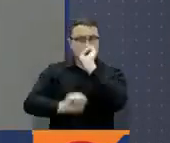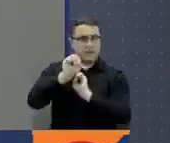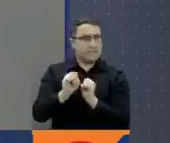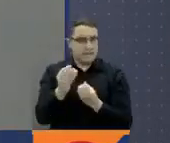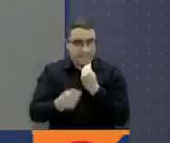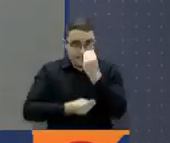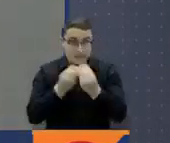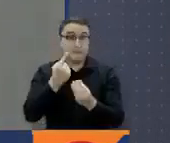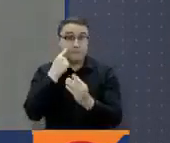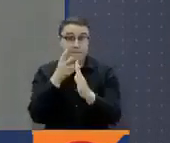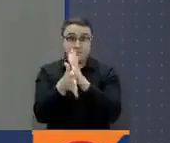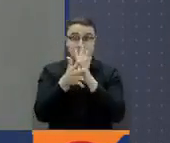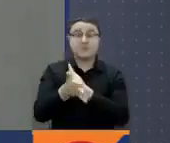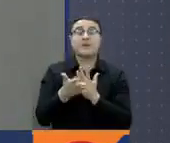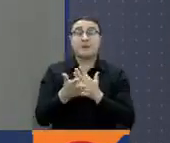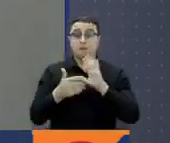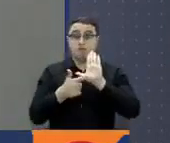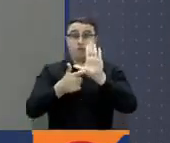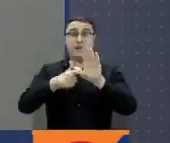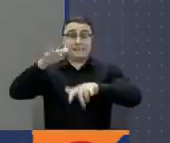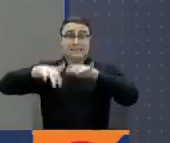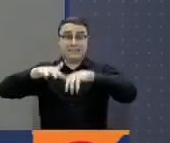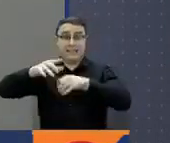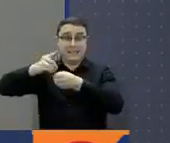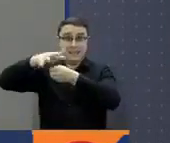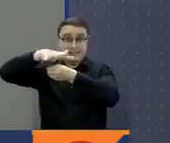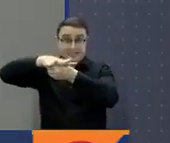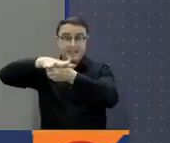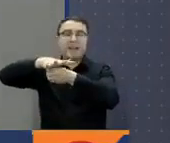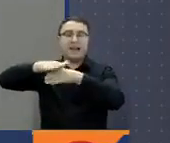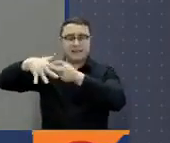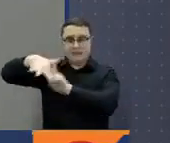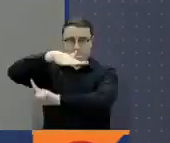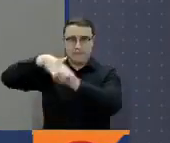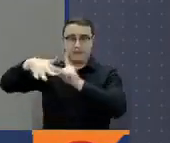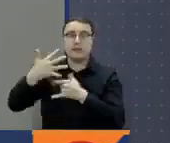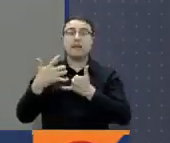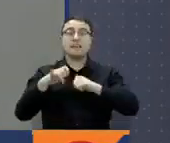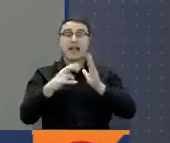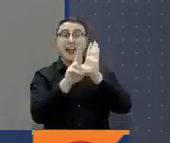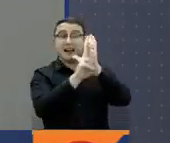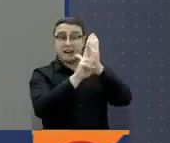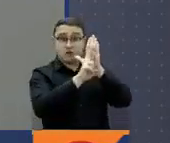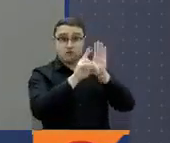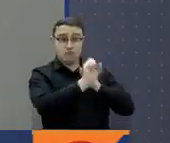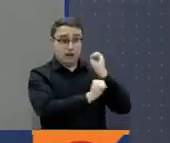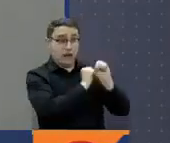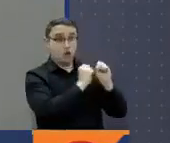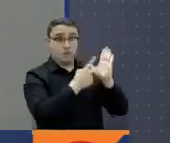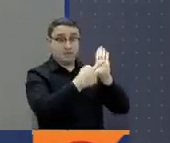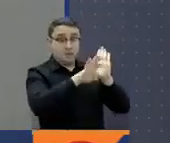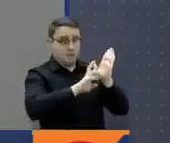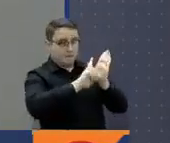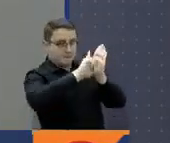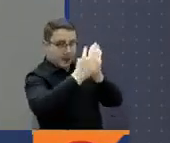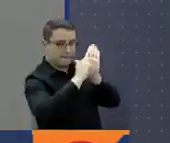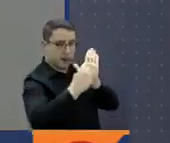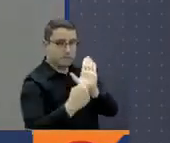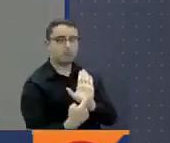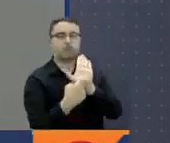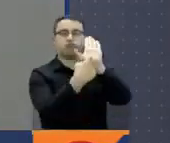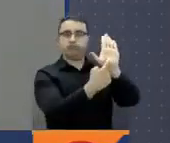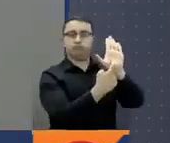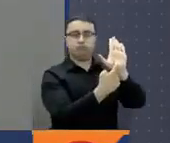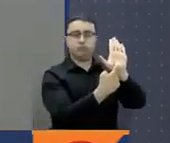demostrar que la Secretaría Distrital de Ambiente había realizado ya la modificación de las resoluciones del año 2019, con lo cual, lo